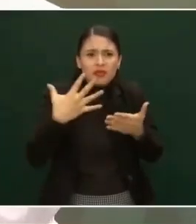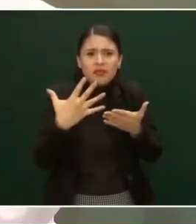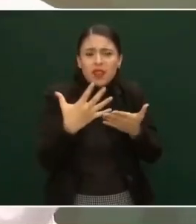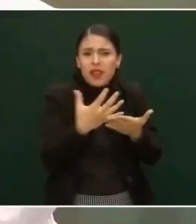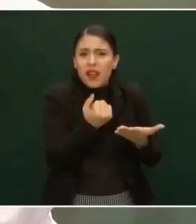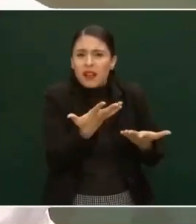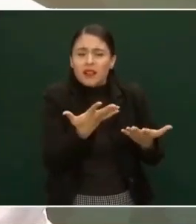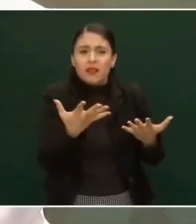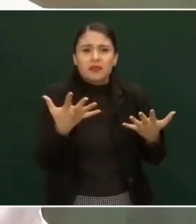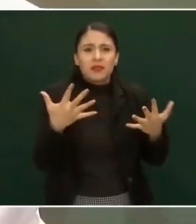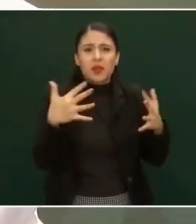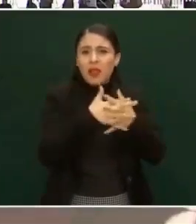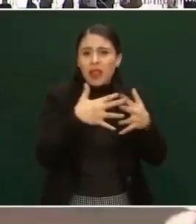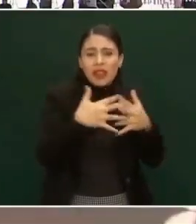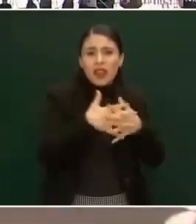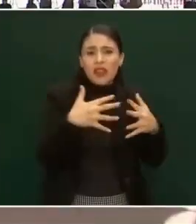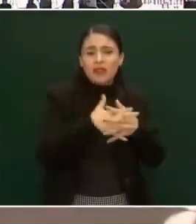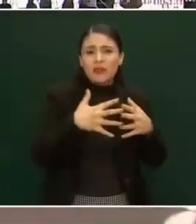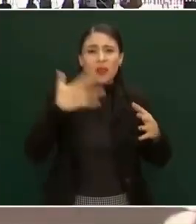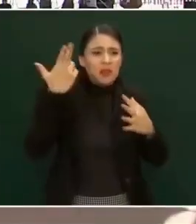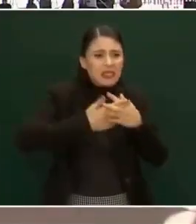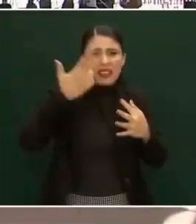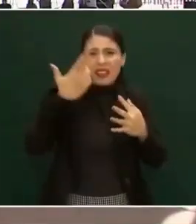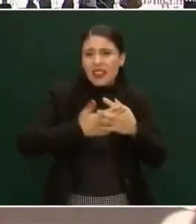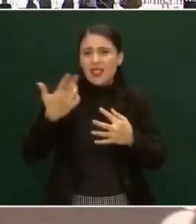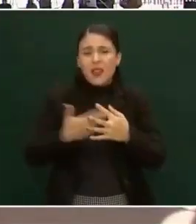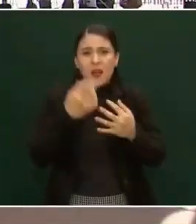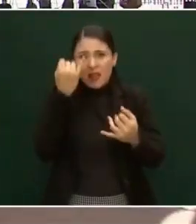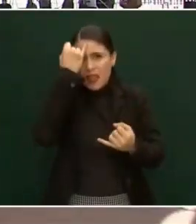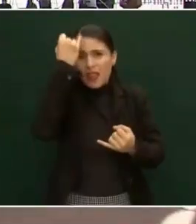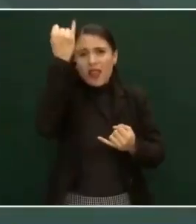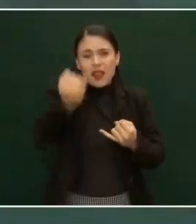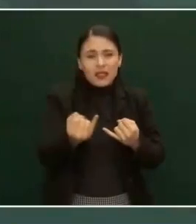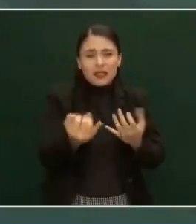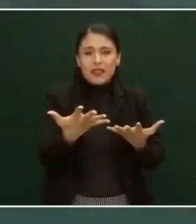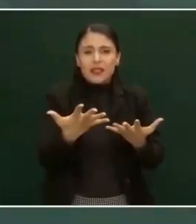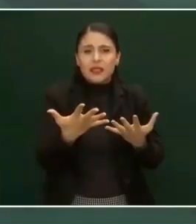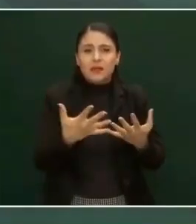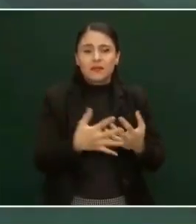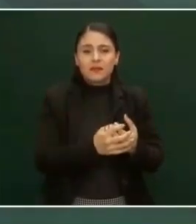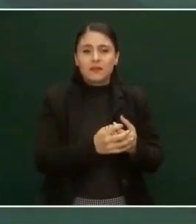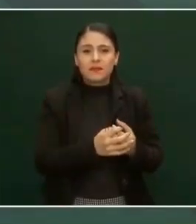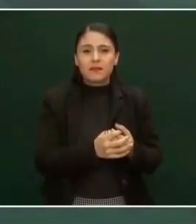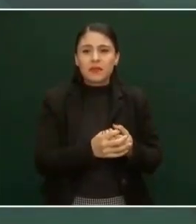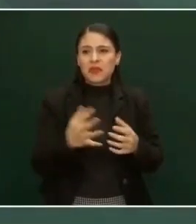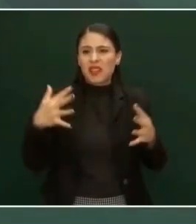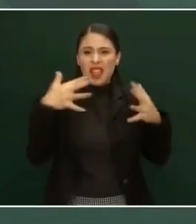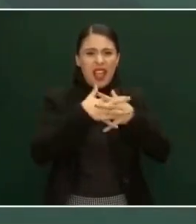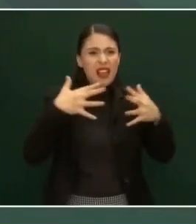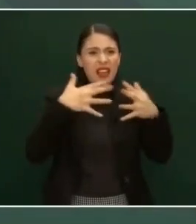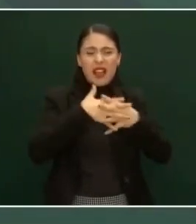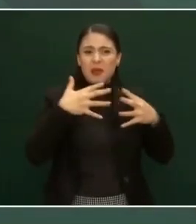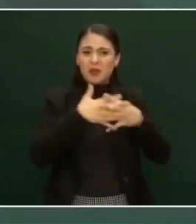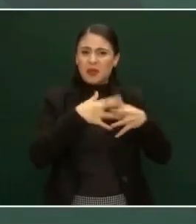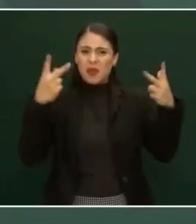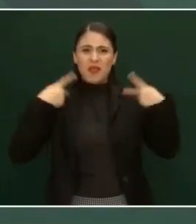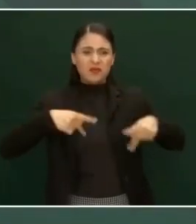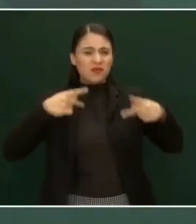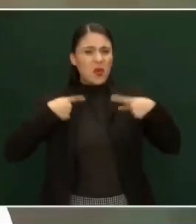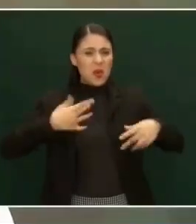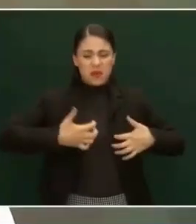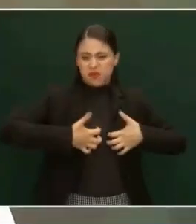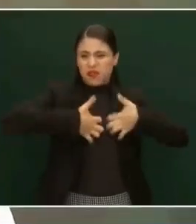odios que ganamos con las ideologías que ganamos con el fanatismo con el